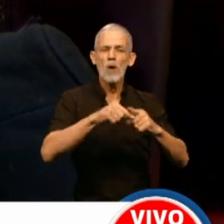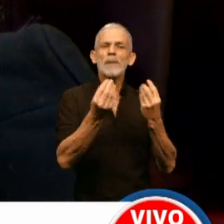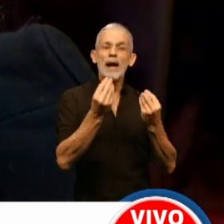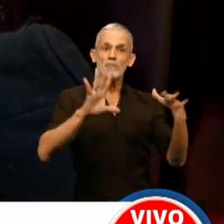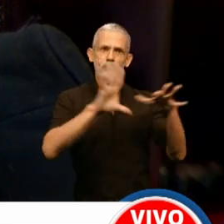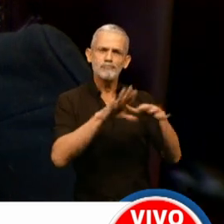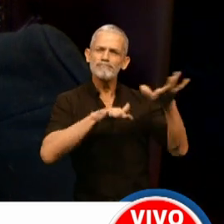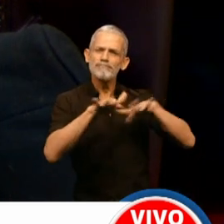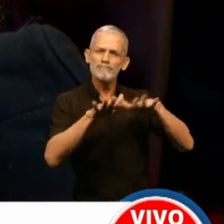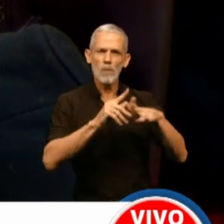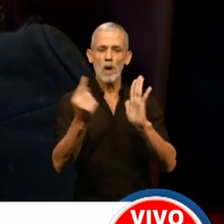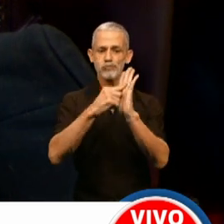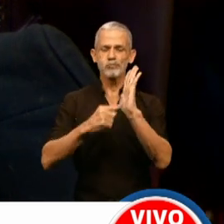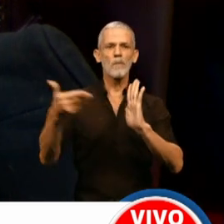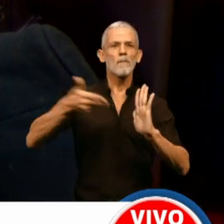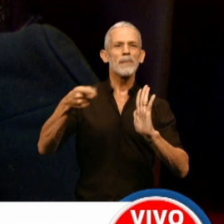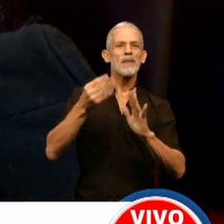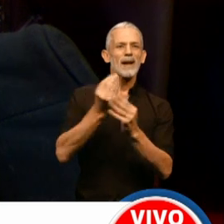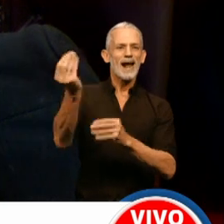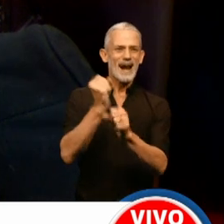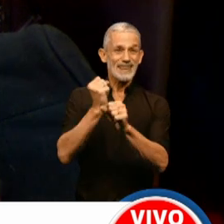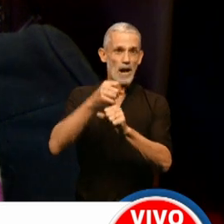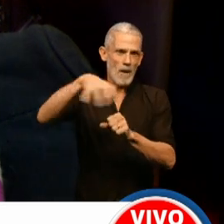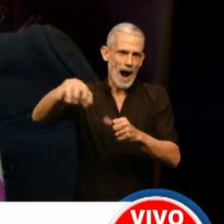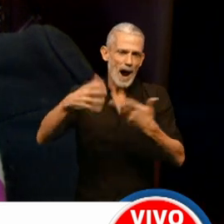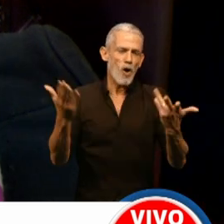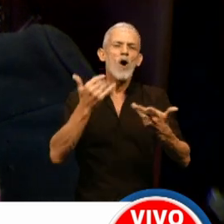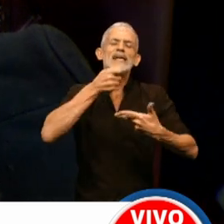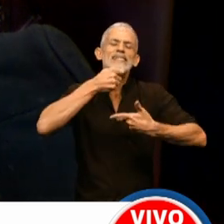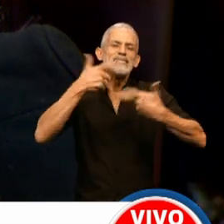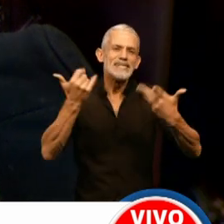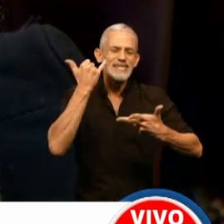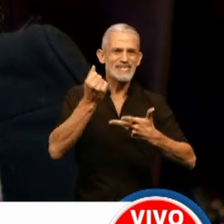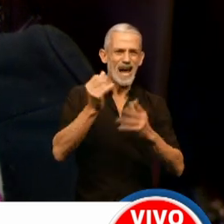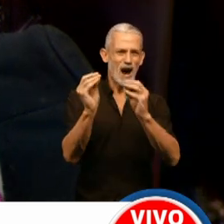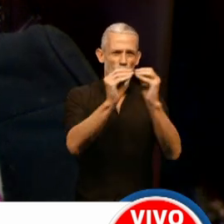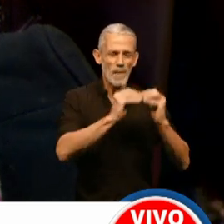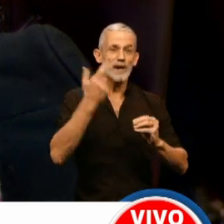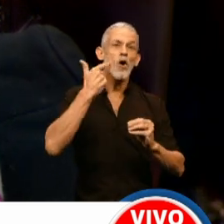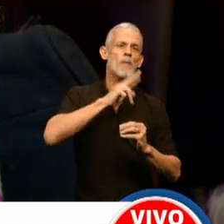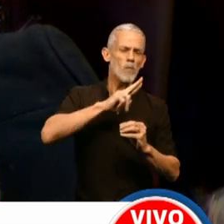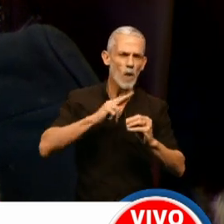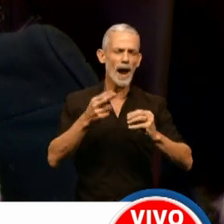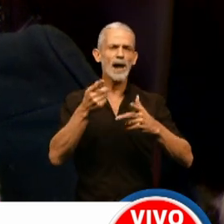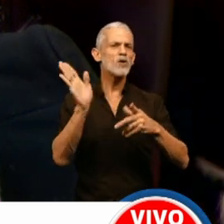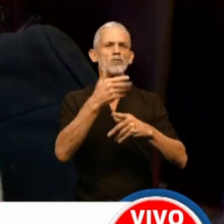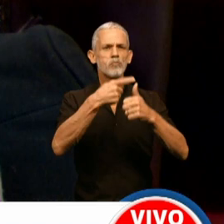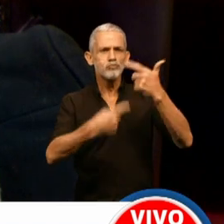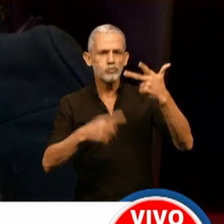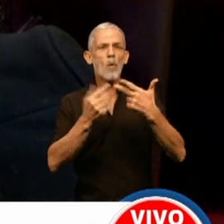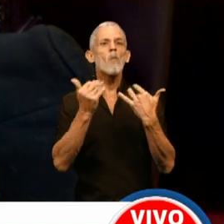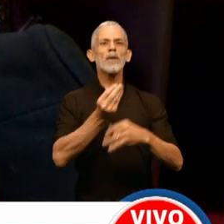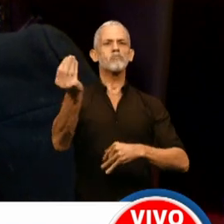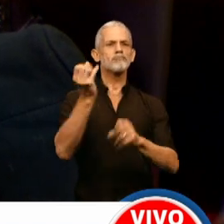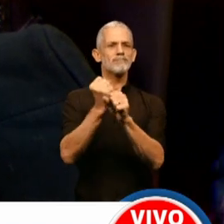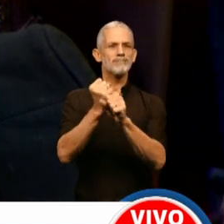situación a los requisitos formales para el puesto de trabajo en cuestión una vez que cada compañera compañero o compañera ingresa a su